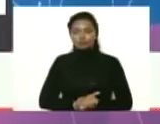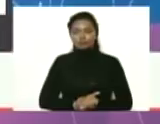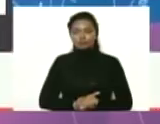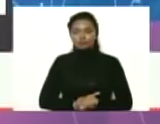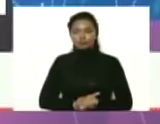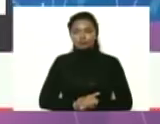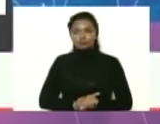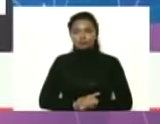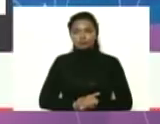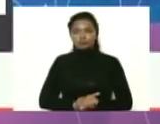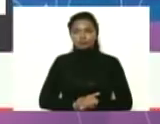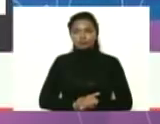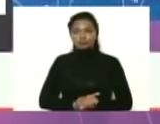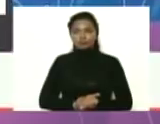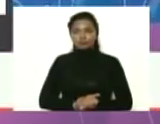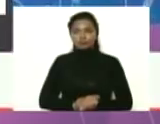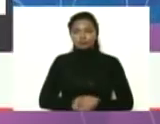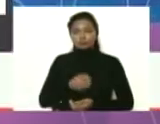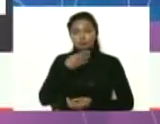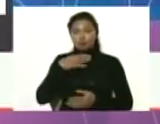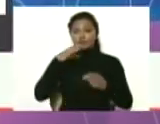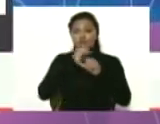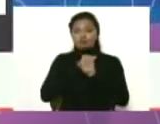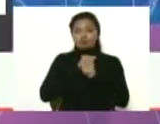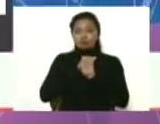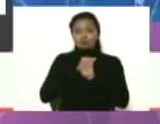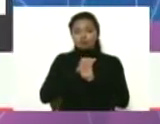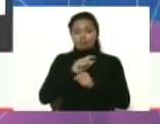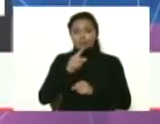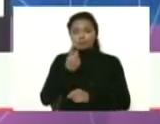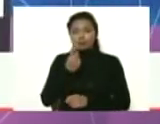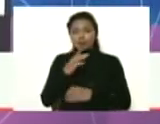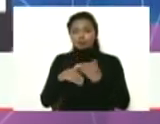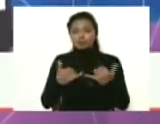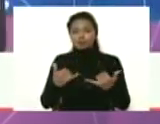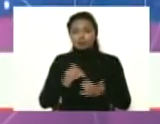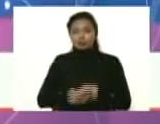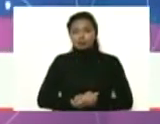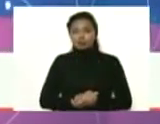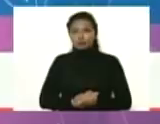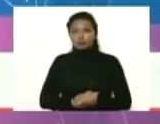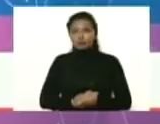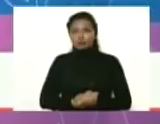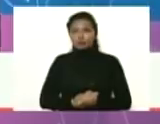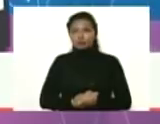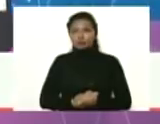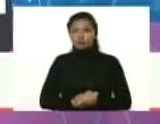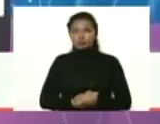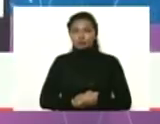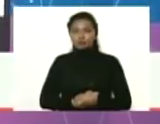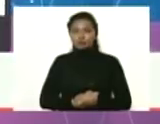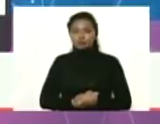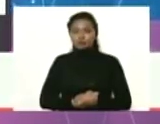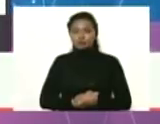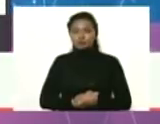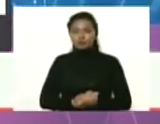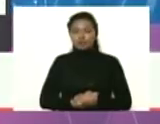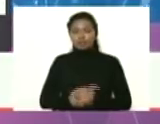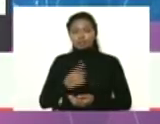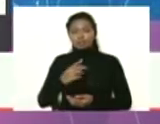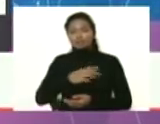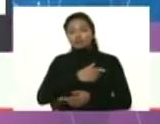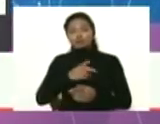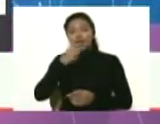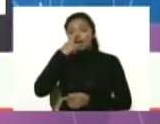Buenas noches, mi comandante en jefe. Le habla la primer teniente Catiusca Cifonte, desde el municipio